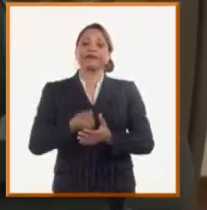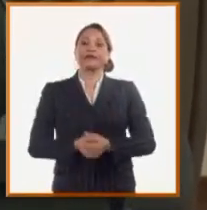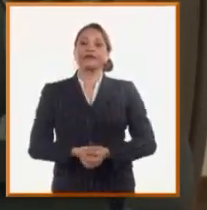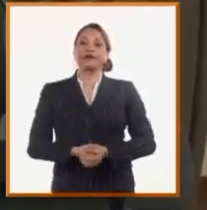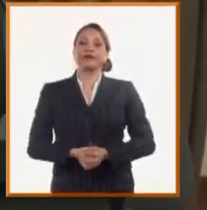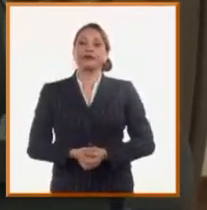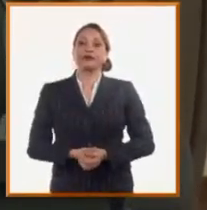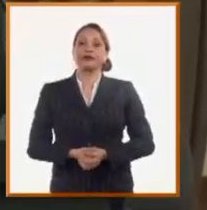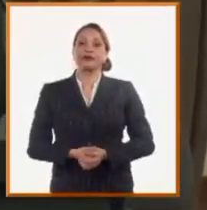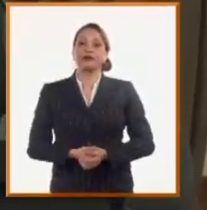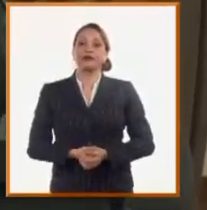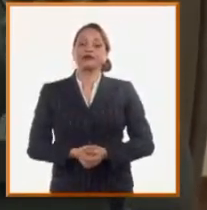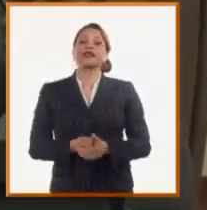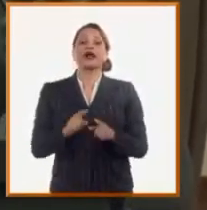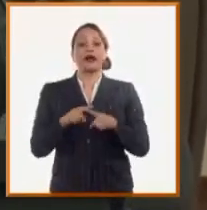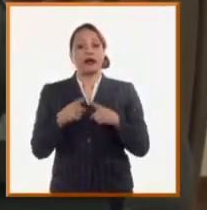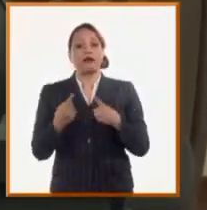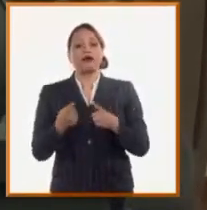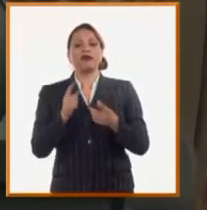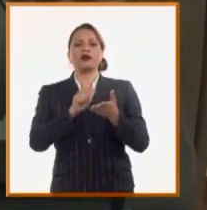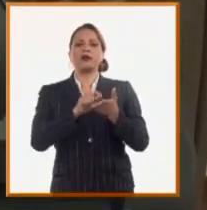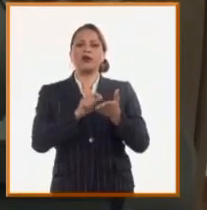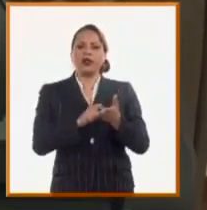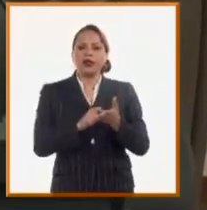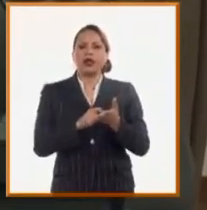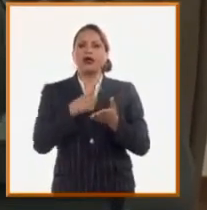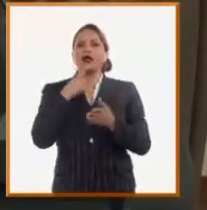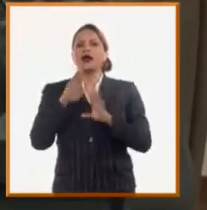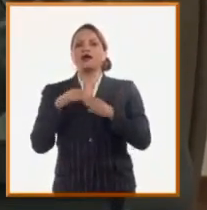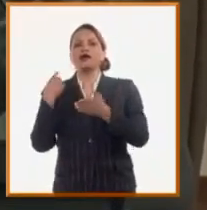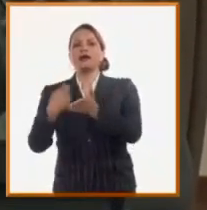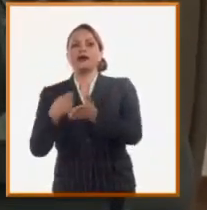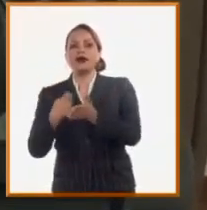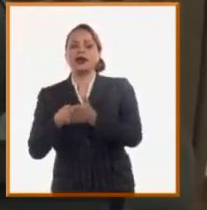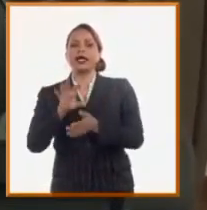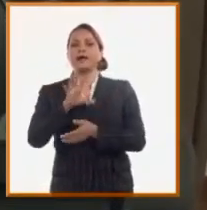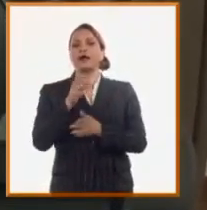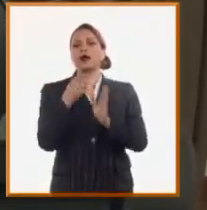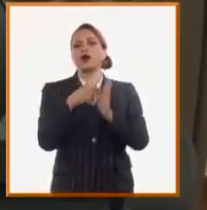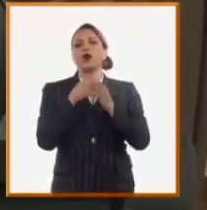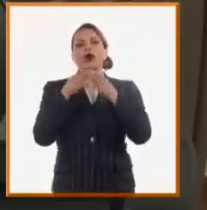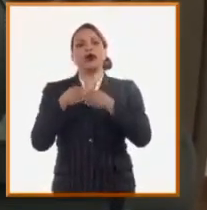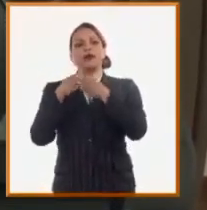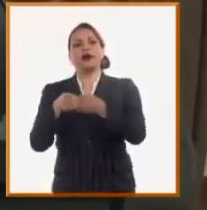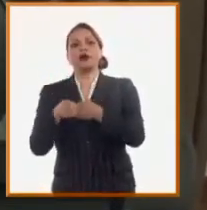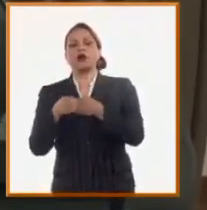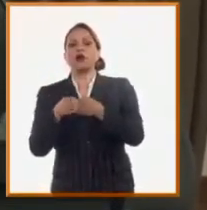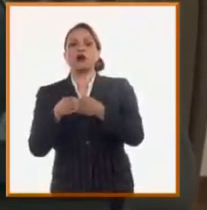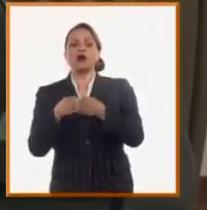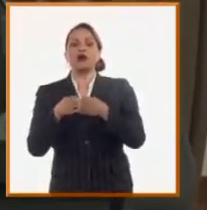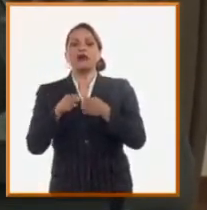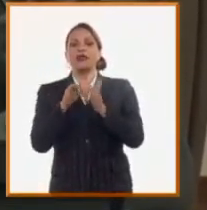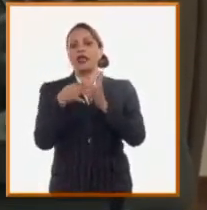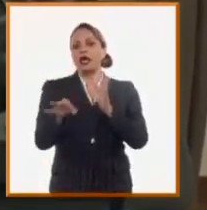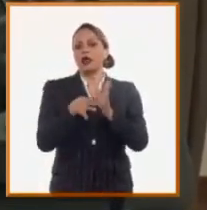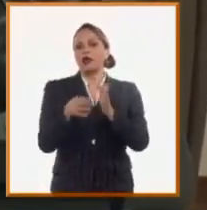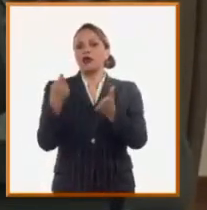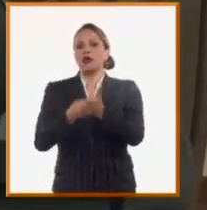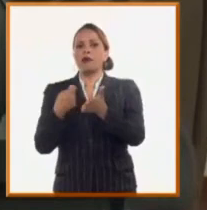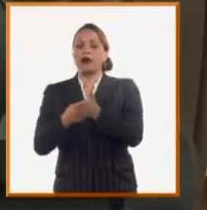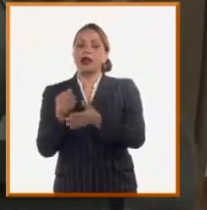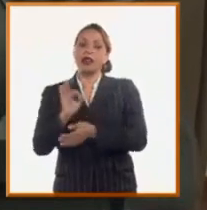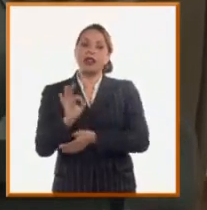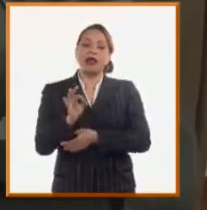Y por eso la canasta la tenemos que dar fracturada a veces, porque el barco de arroz no se ha podido pagar o porque no sale de puerto